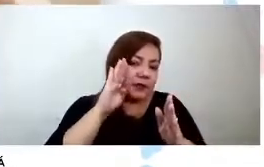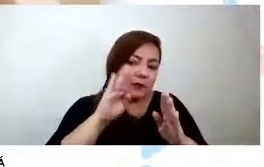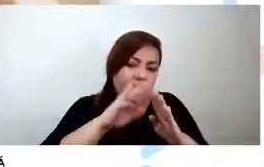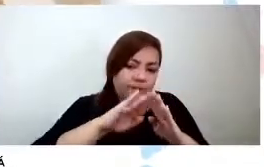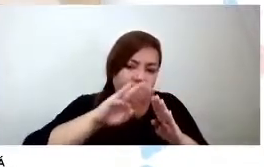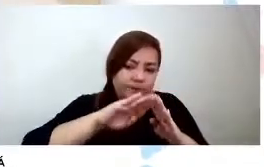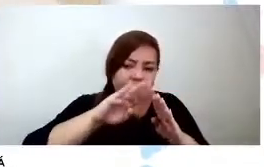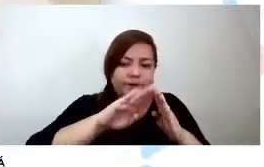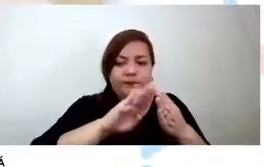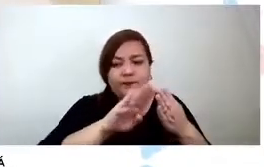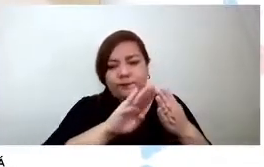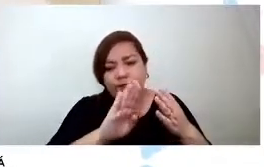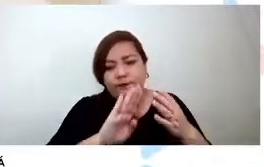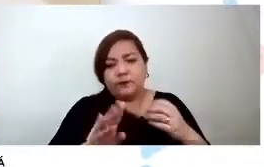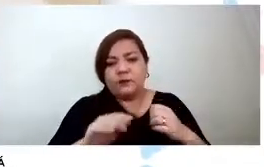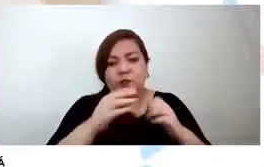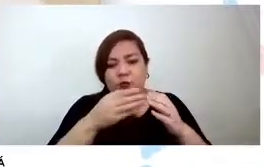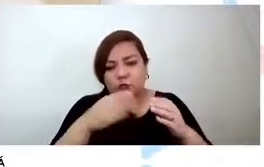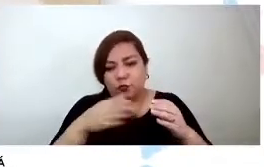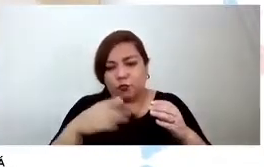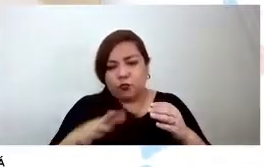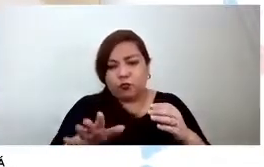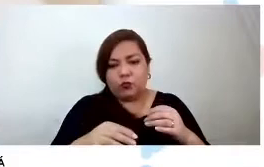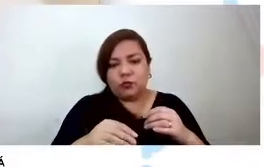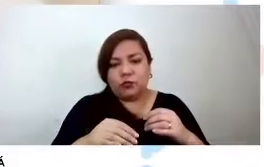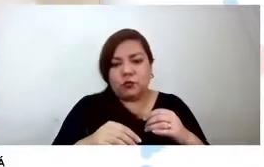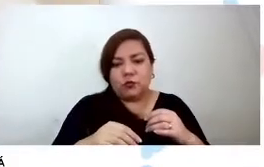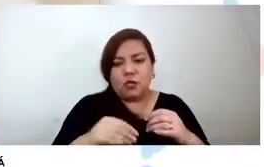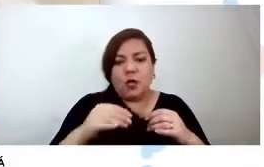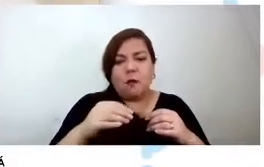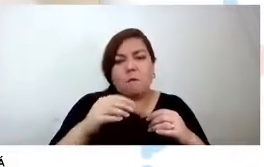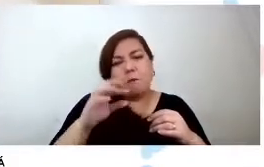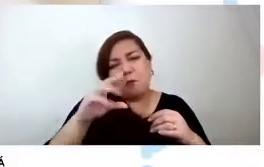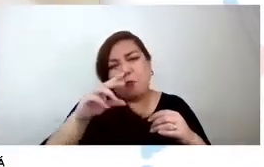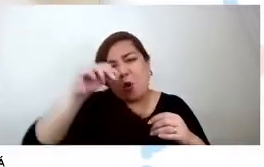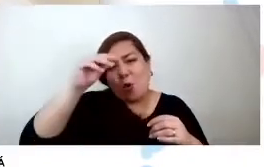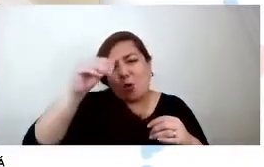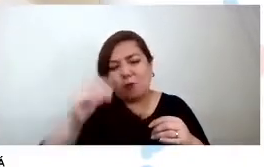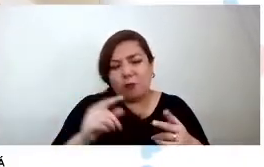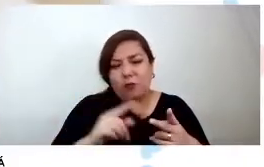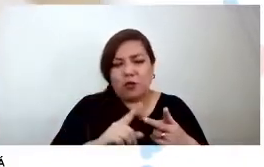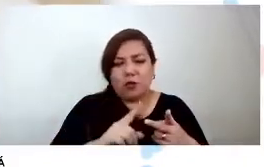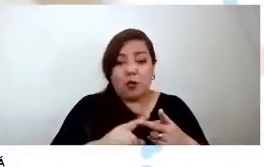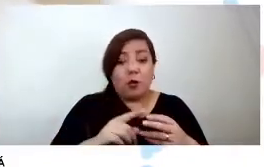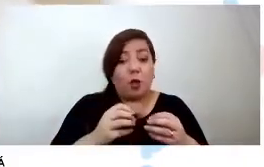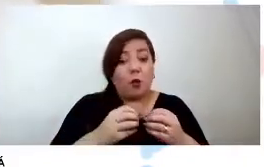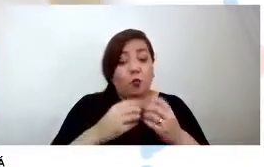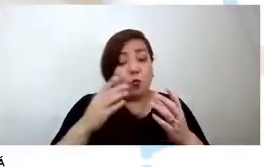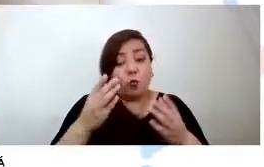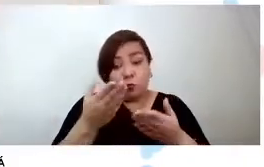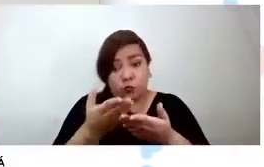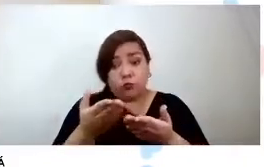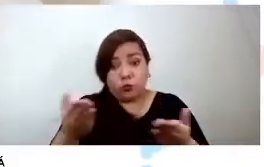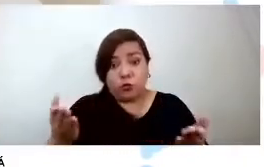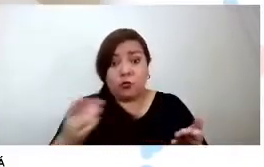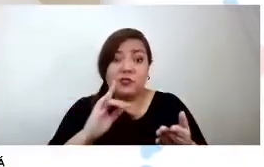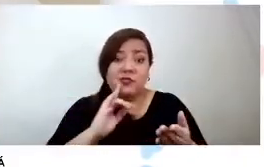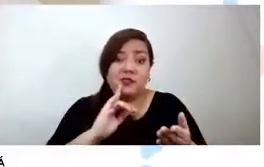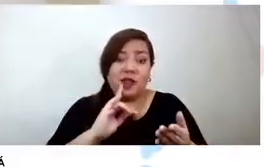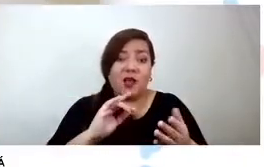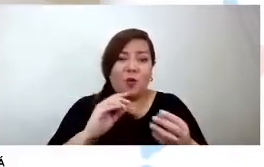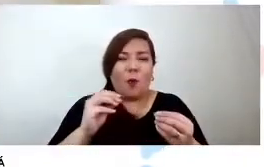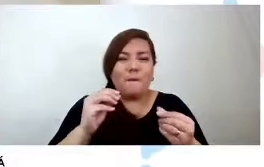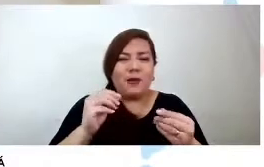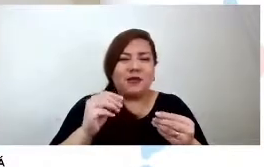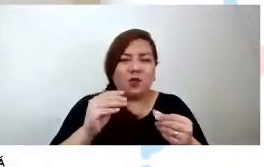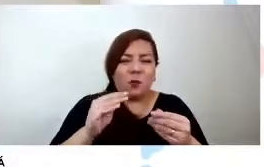una limpieza superficial donde se retiró principalmente polvo, Muchos de ellos tenían adhesivo, el